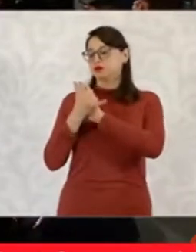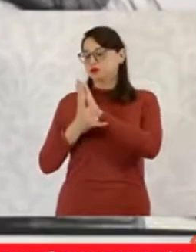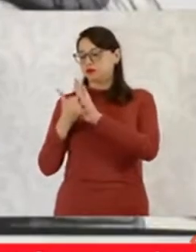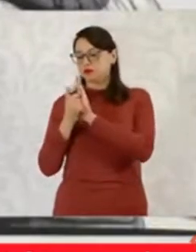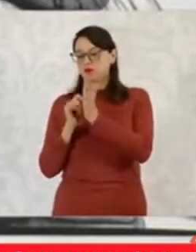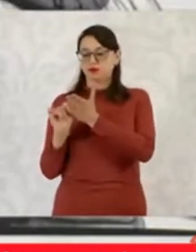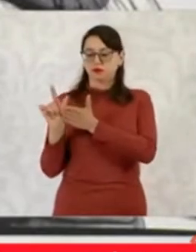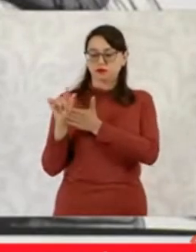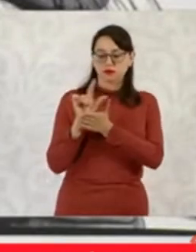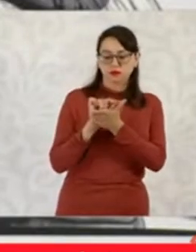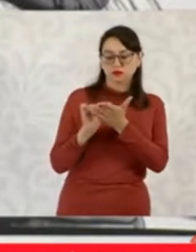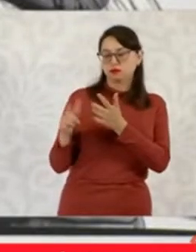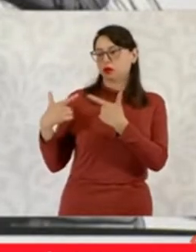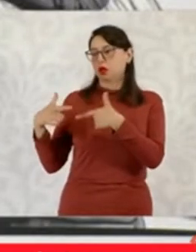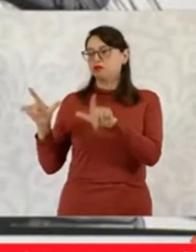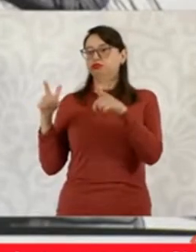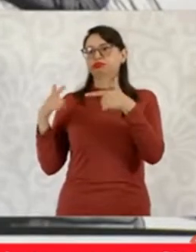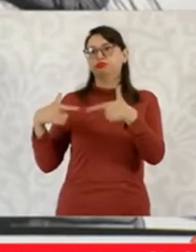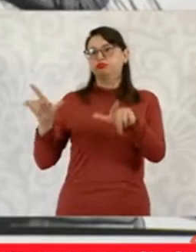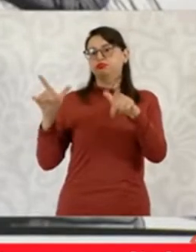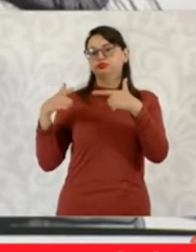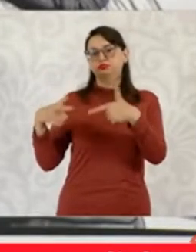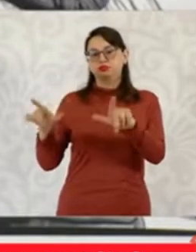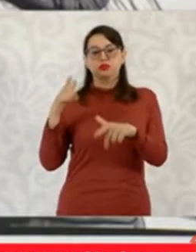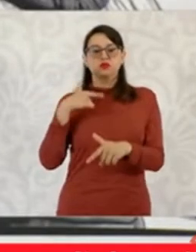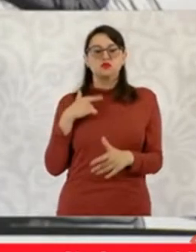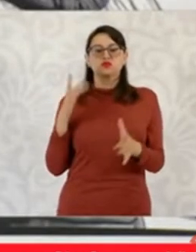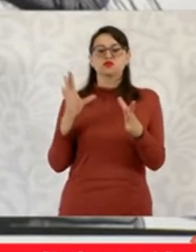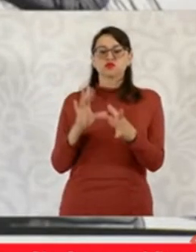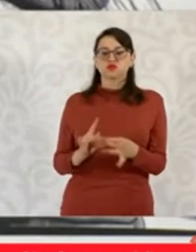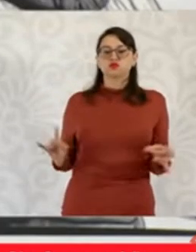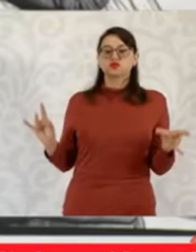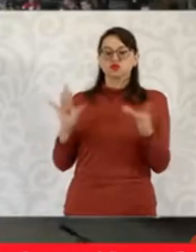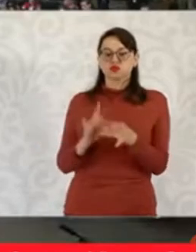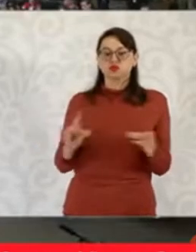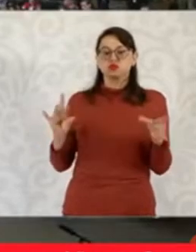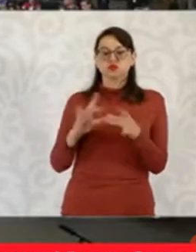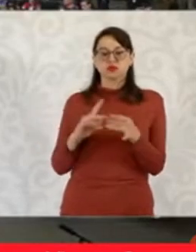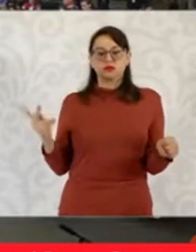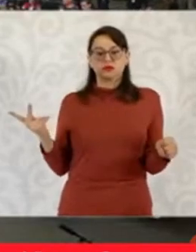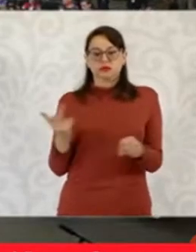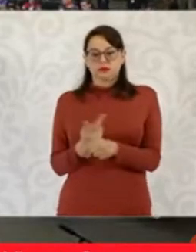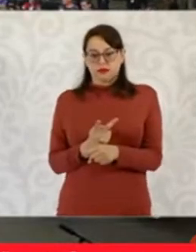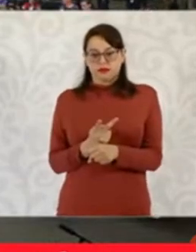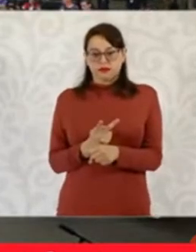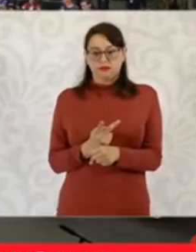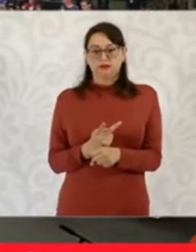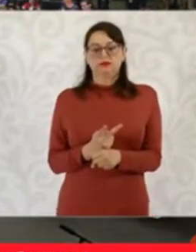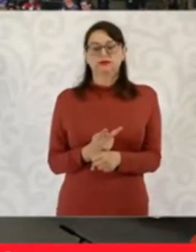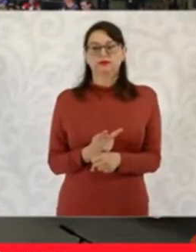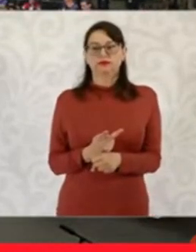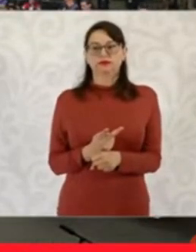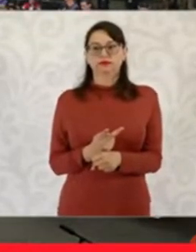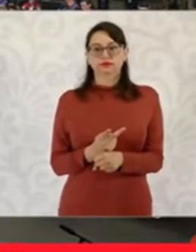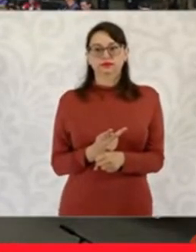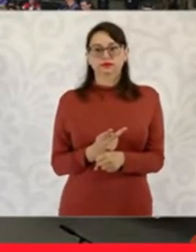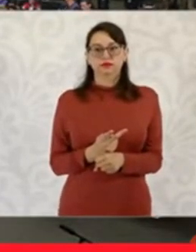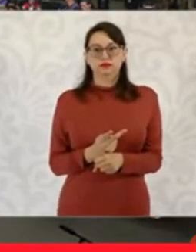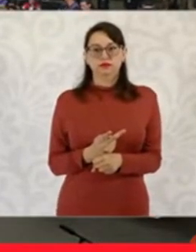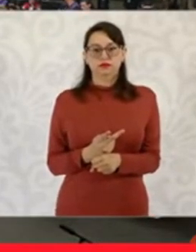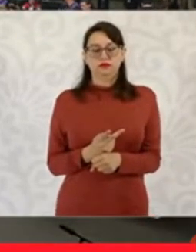Twitter, y que he descrito esto. Hay algo que ha irritado demasiado a